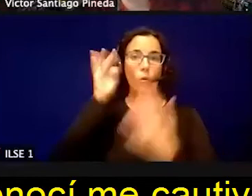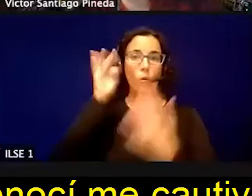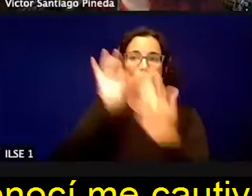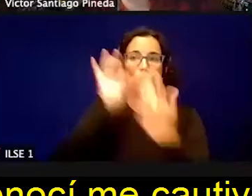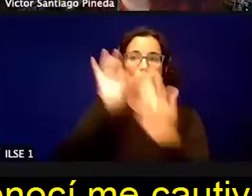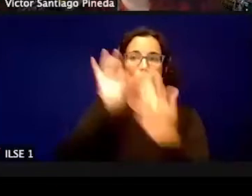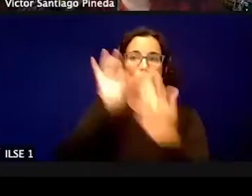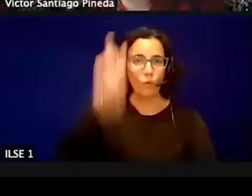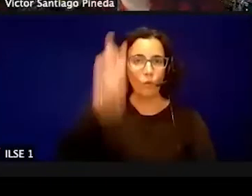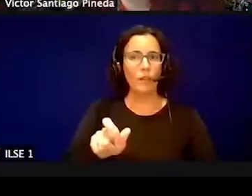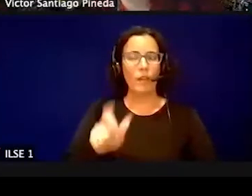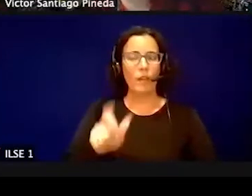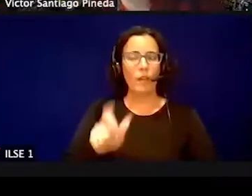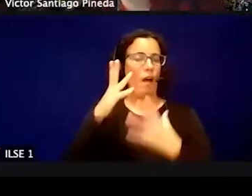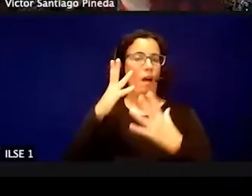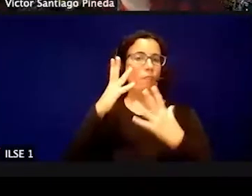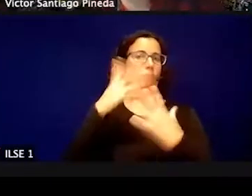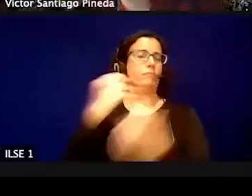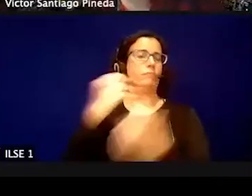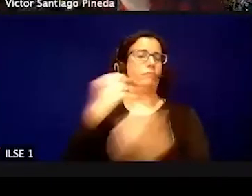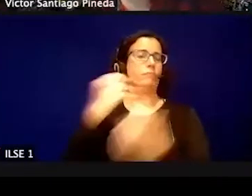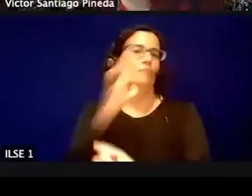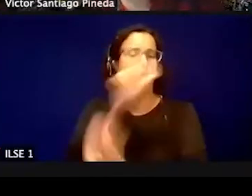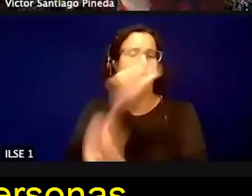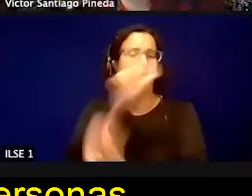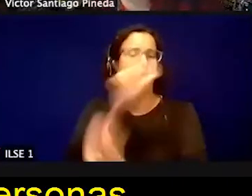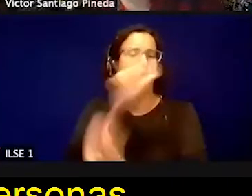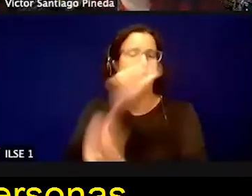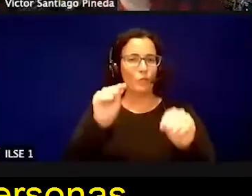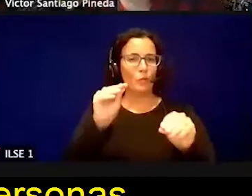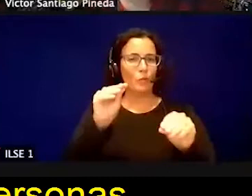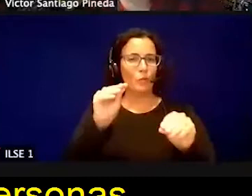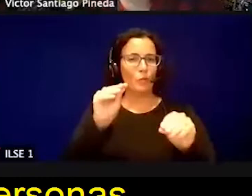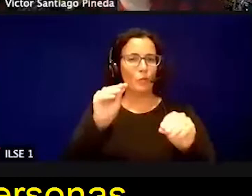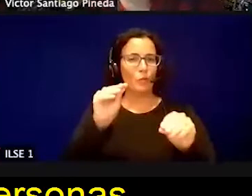me cautivó, ¿no? Su forma de ver la vida, su forma de afrontar eh,